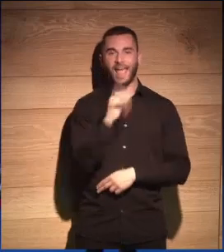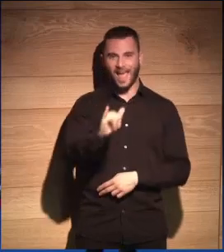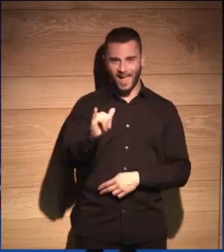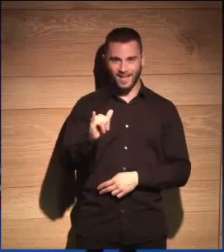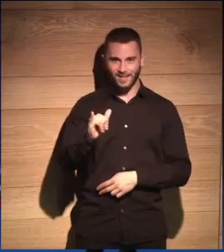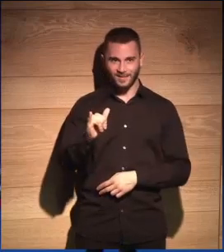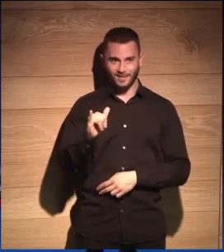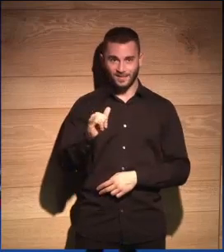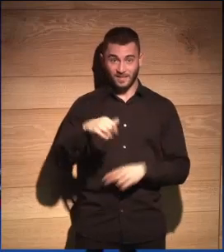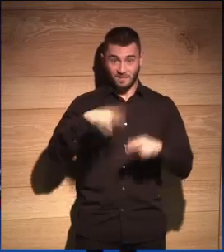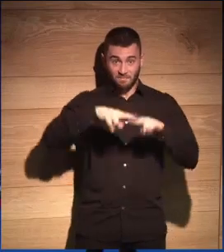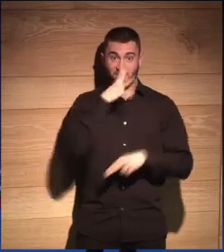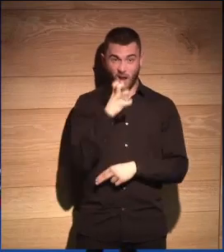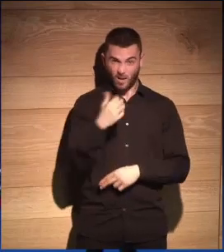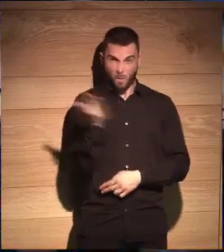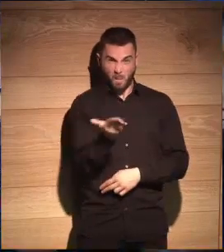Blacksad recibe por todos lados,